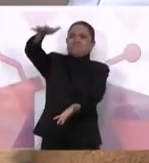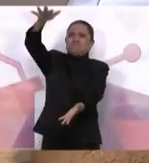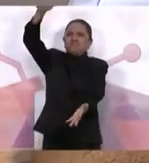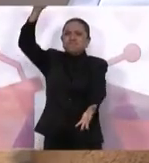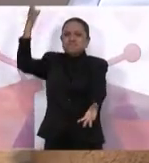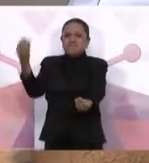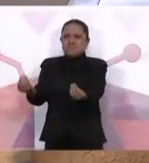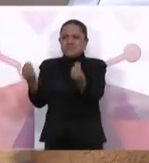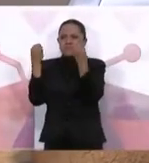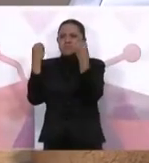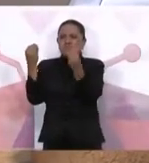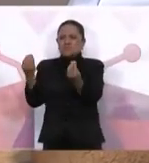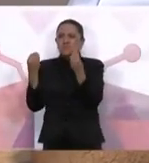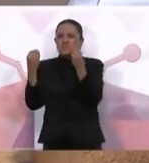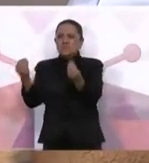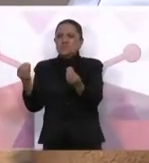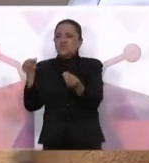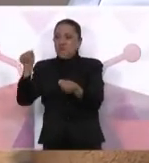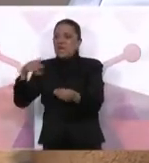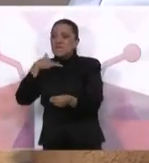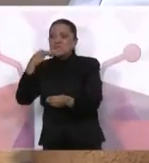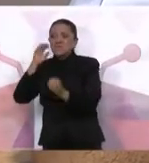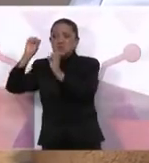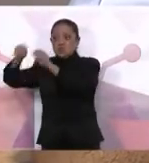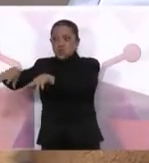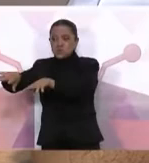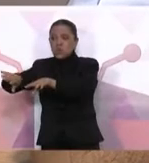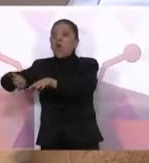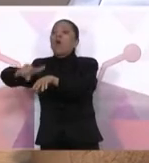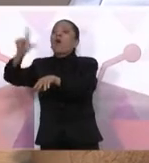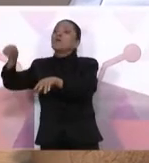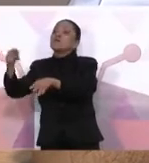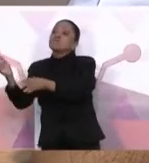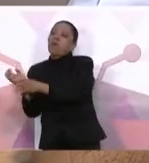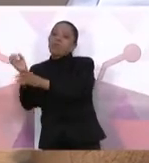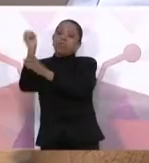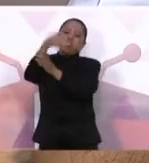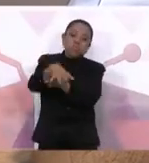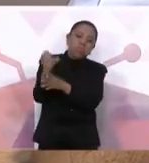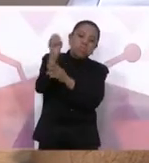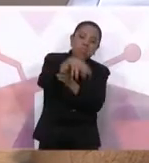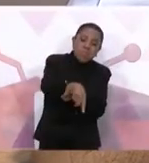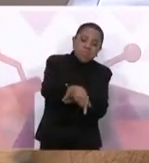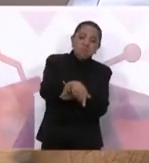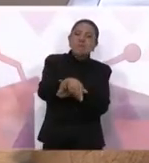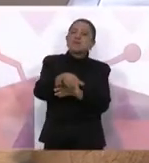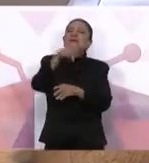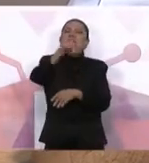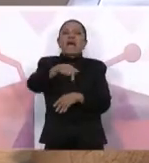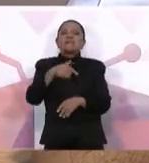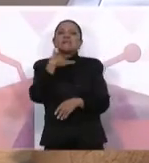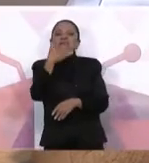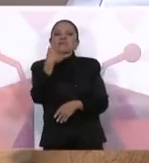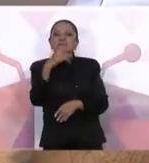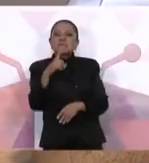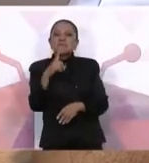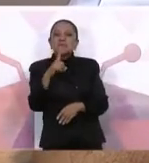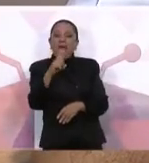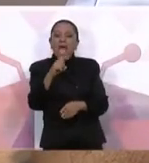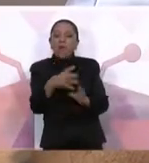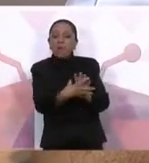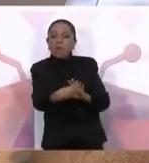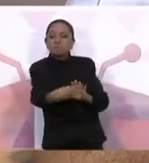barrancas secas y cuando llegan las aguas contamina los mantos freáticos y contaminan todo lo que puedan contaminar por donde